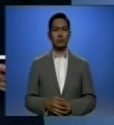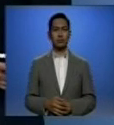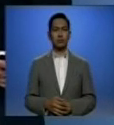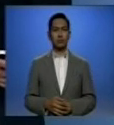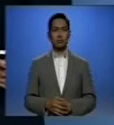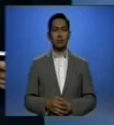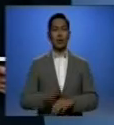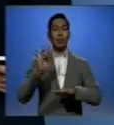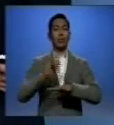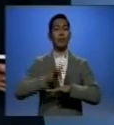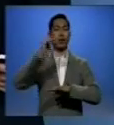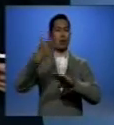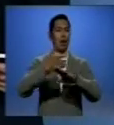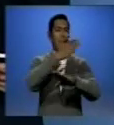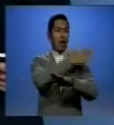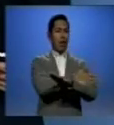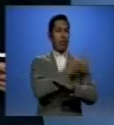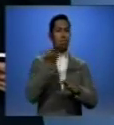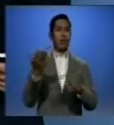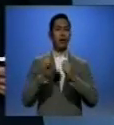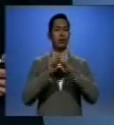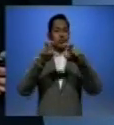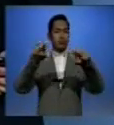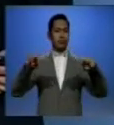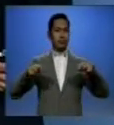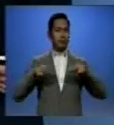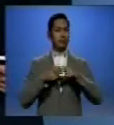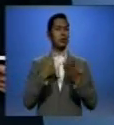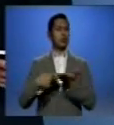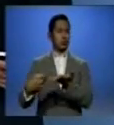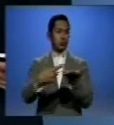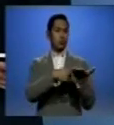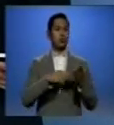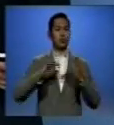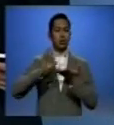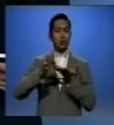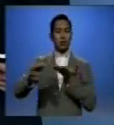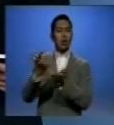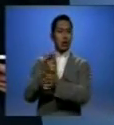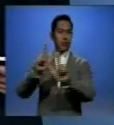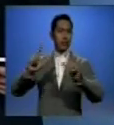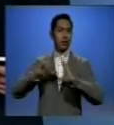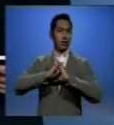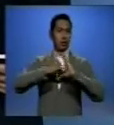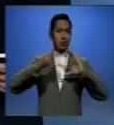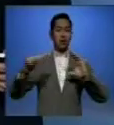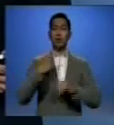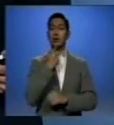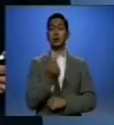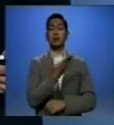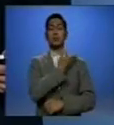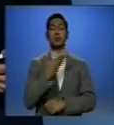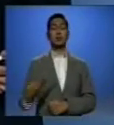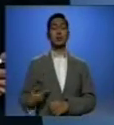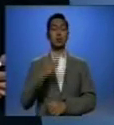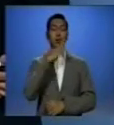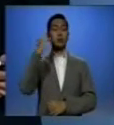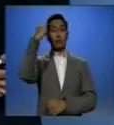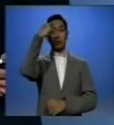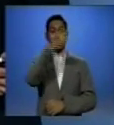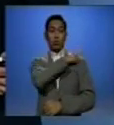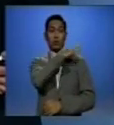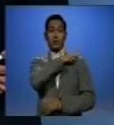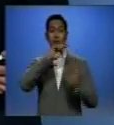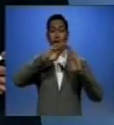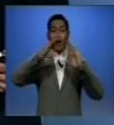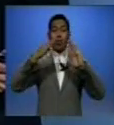Y muy temprano, antes de que se instale el gabinete itinerante en el Cantón La Libertad, el presidente Correa aseguró que si la Universidad Andina no cumple con las